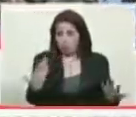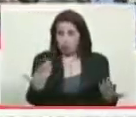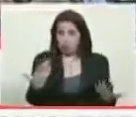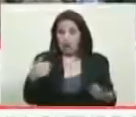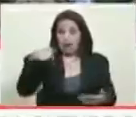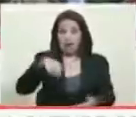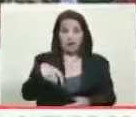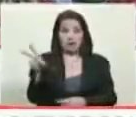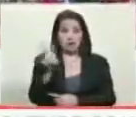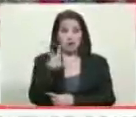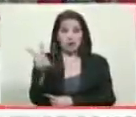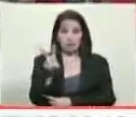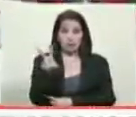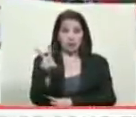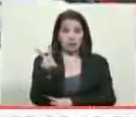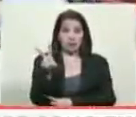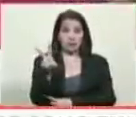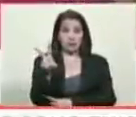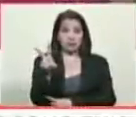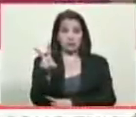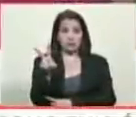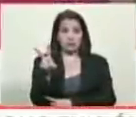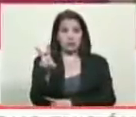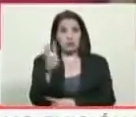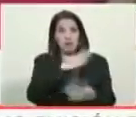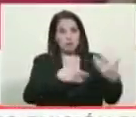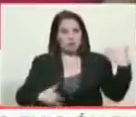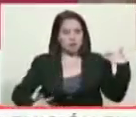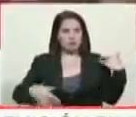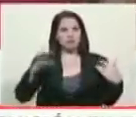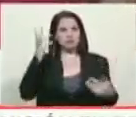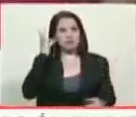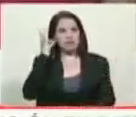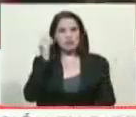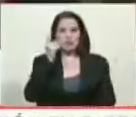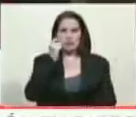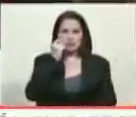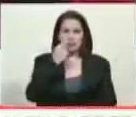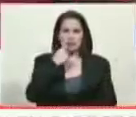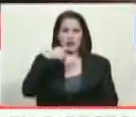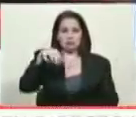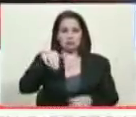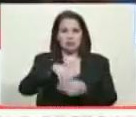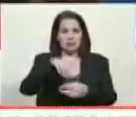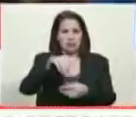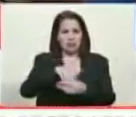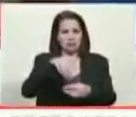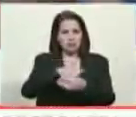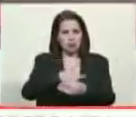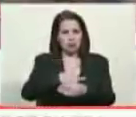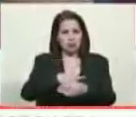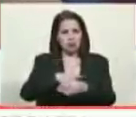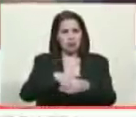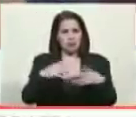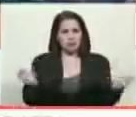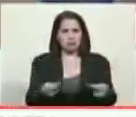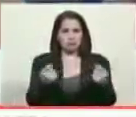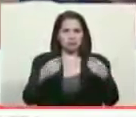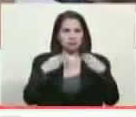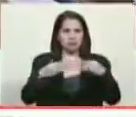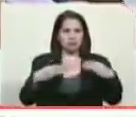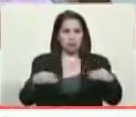en Venezuela, los presidentes, la presidenta la designa el pueblo en elecciones populares,